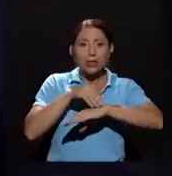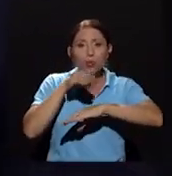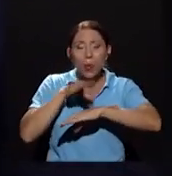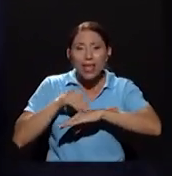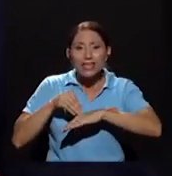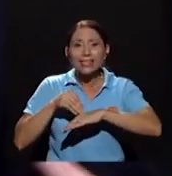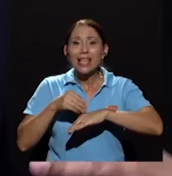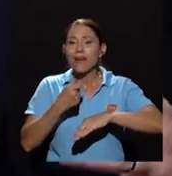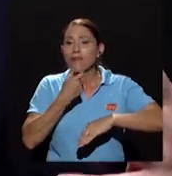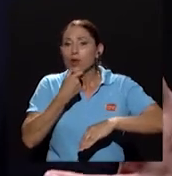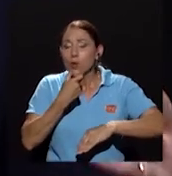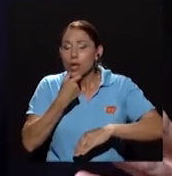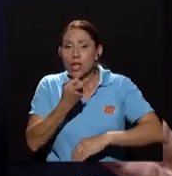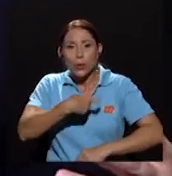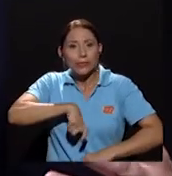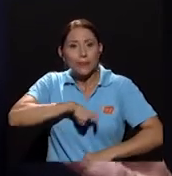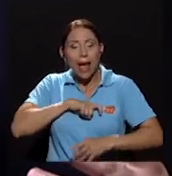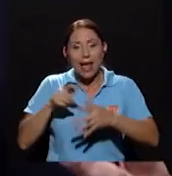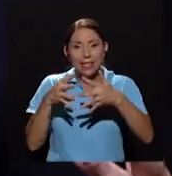eeuu